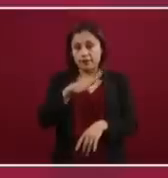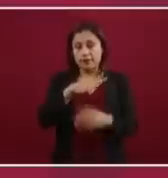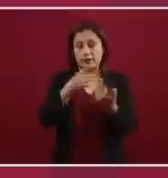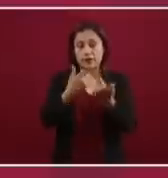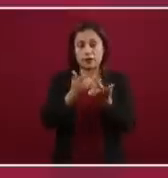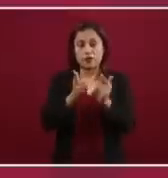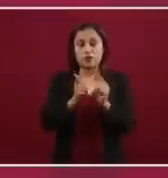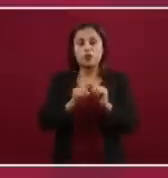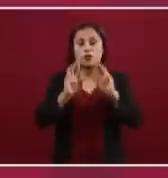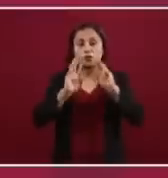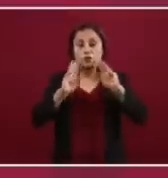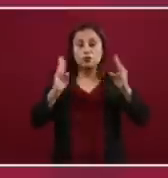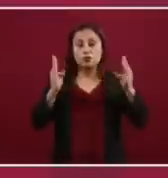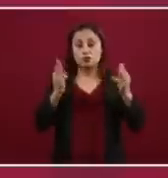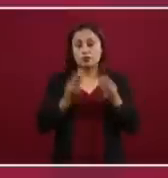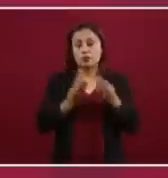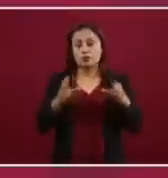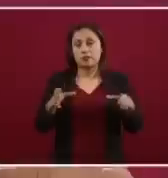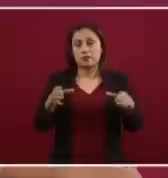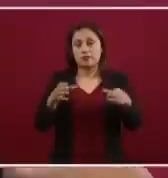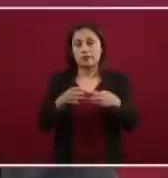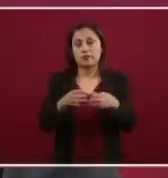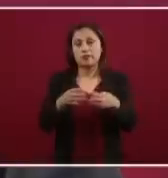dedicados a